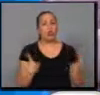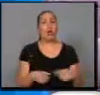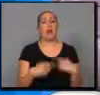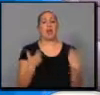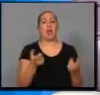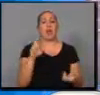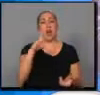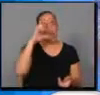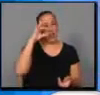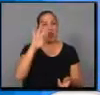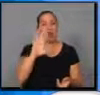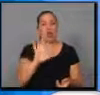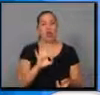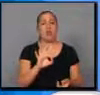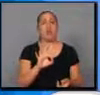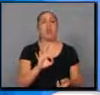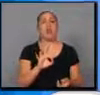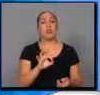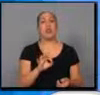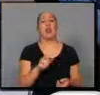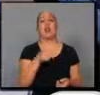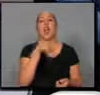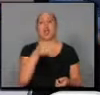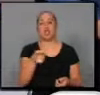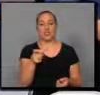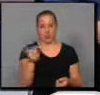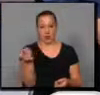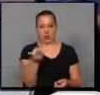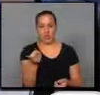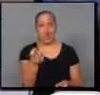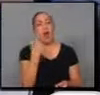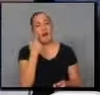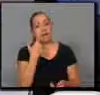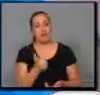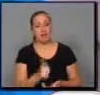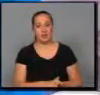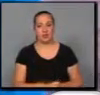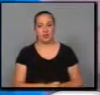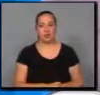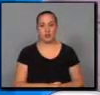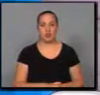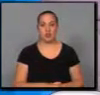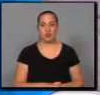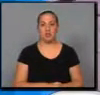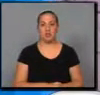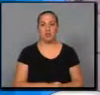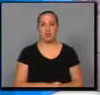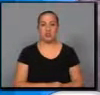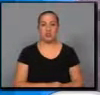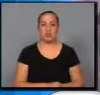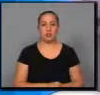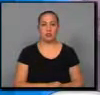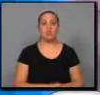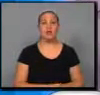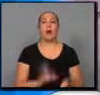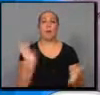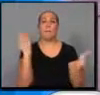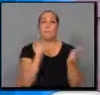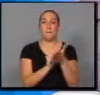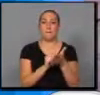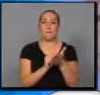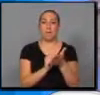le contesta, entre otros, a ustedes. A ver si nos convence... Pone Martín Redrado. Ah, lo que dijimos nosotros.